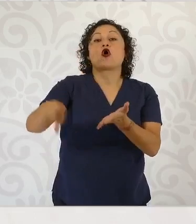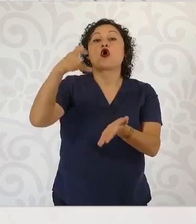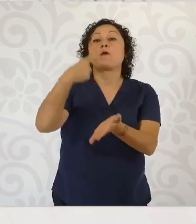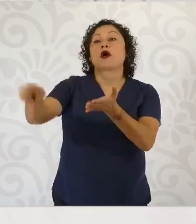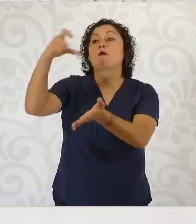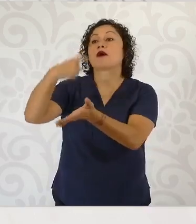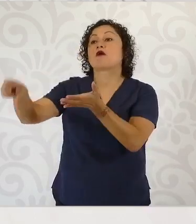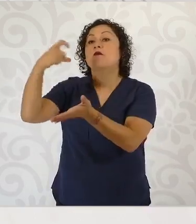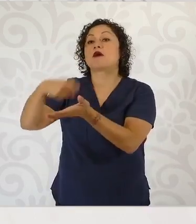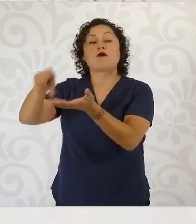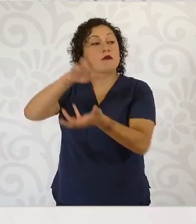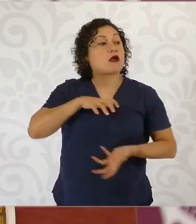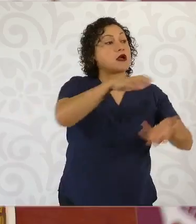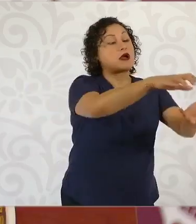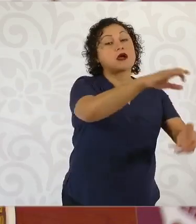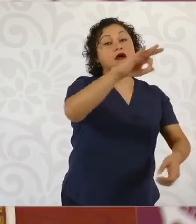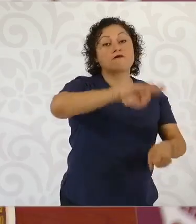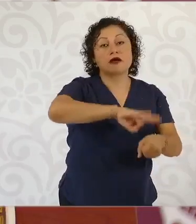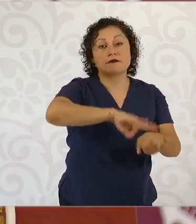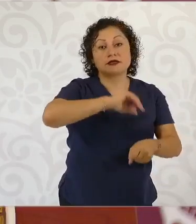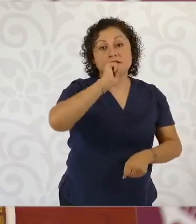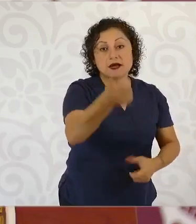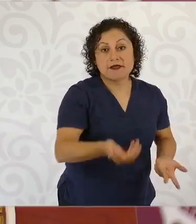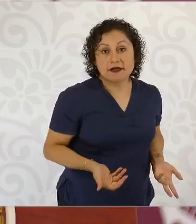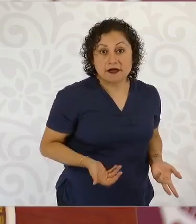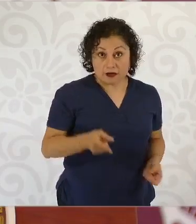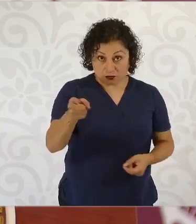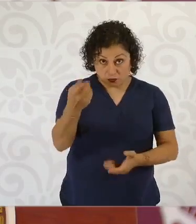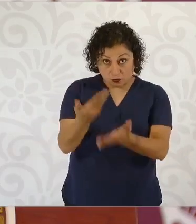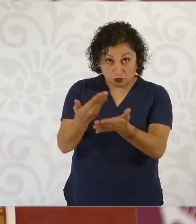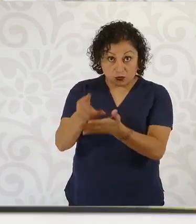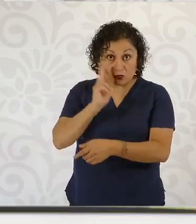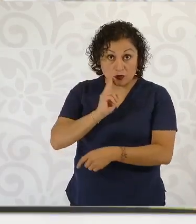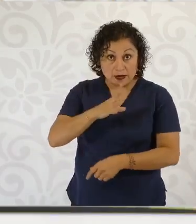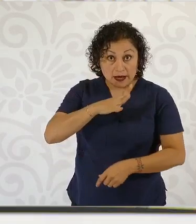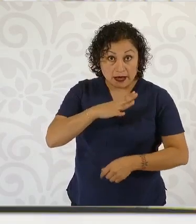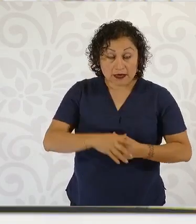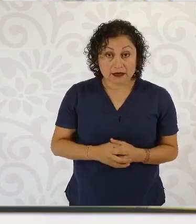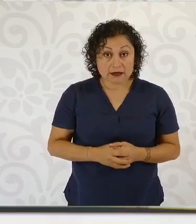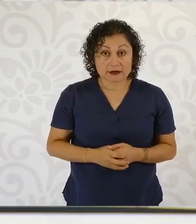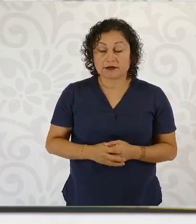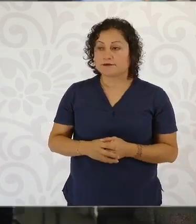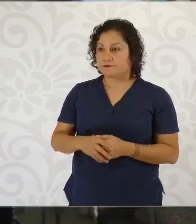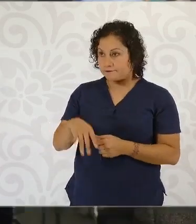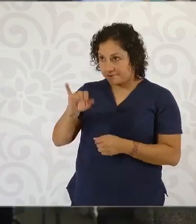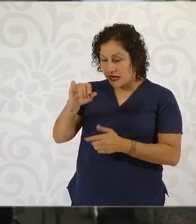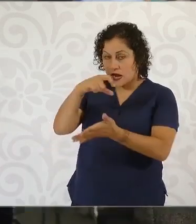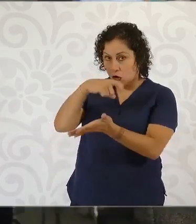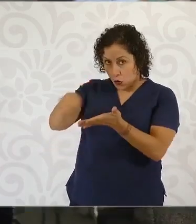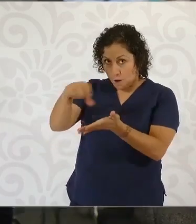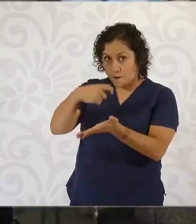nunca llegaron a las farmacias. No tenemos prueba de ello. Se compraron medicamentos porque así